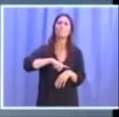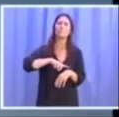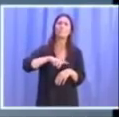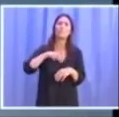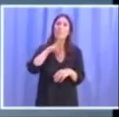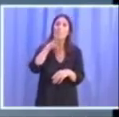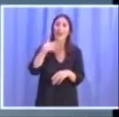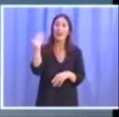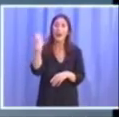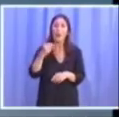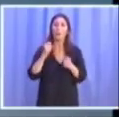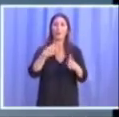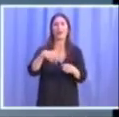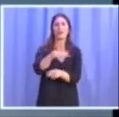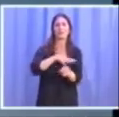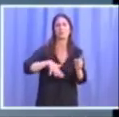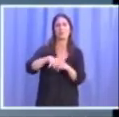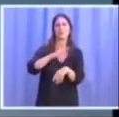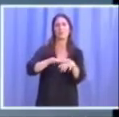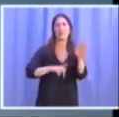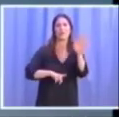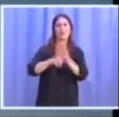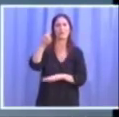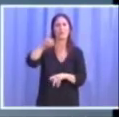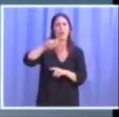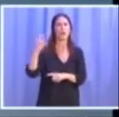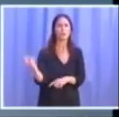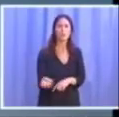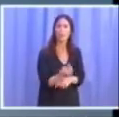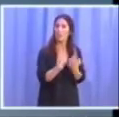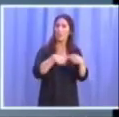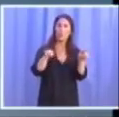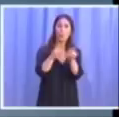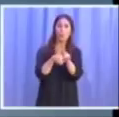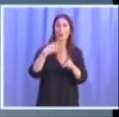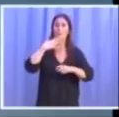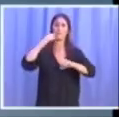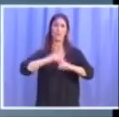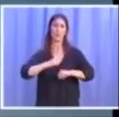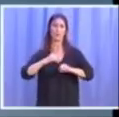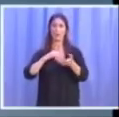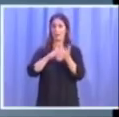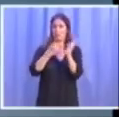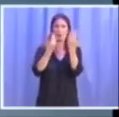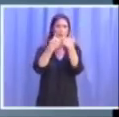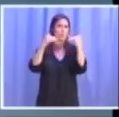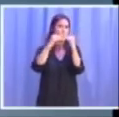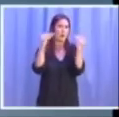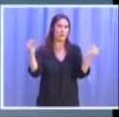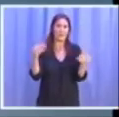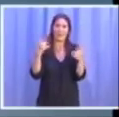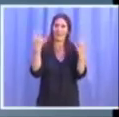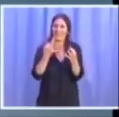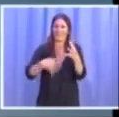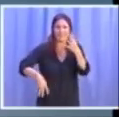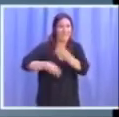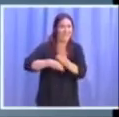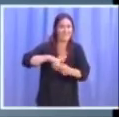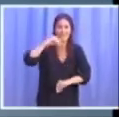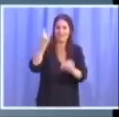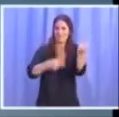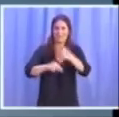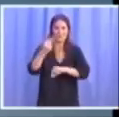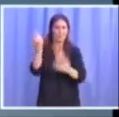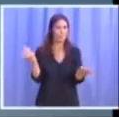para que los jóvenes tengan espacios para desarrollar sus actividades y lo mismo los mayores. Y el plan de igualdad necesita un presupuesto. Esa es la